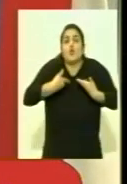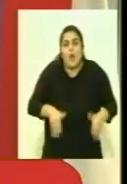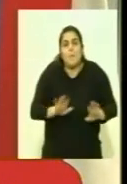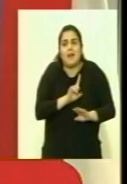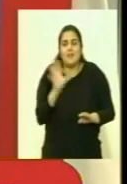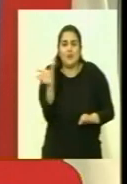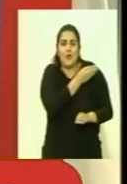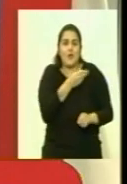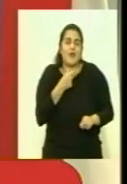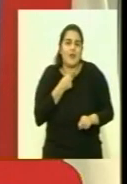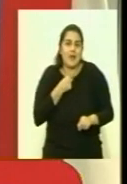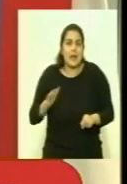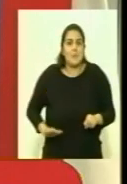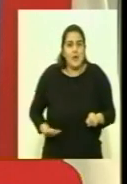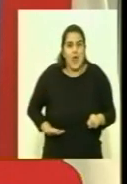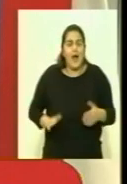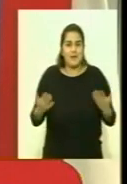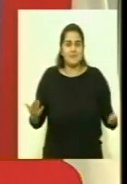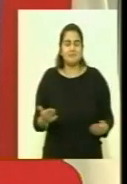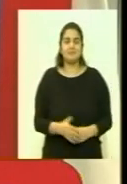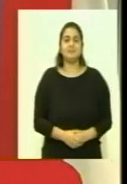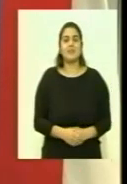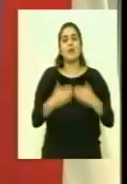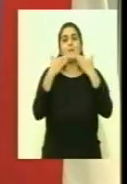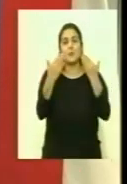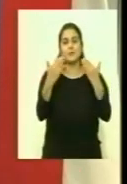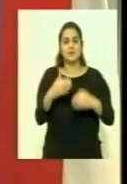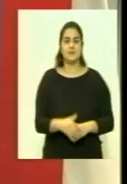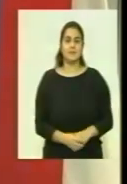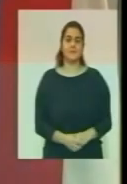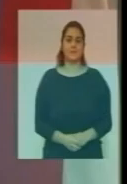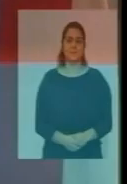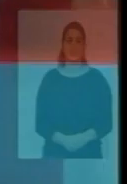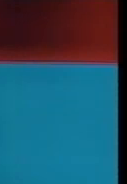tan ansiada por todos y por todas. Muchas gracias.